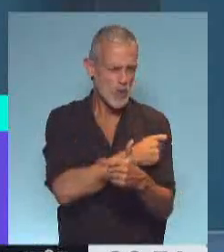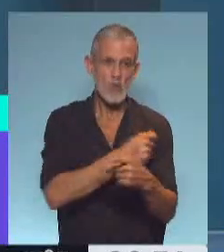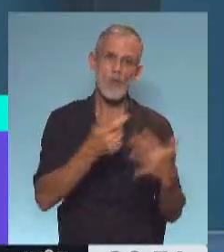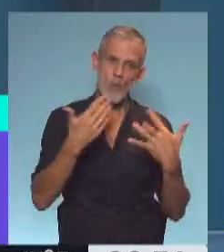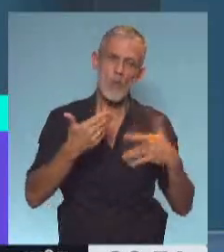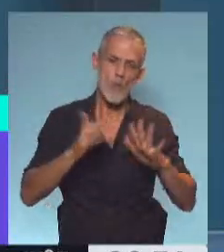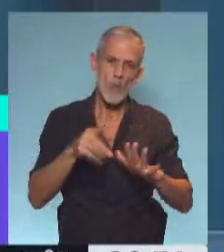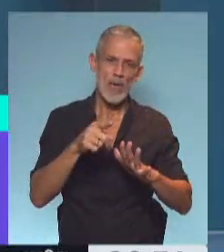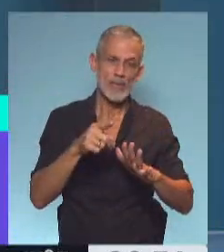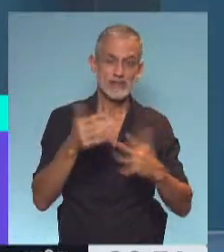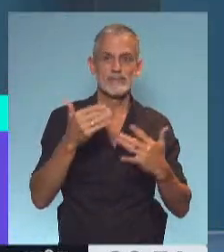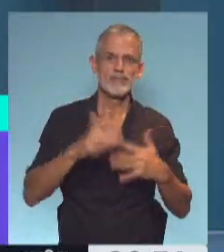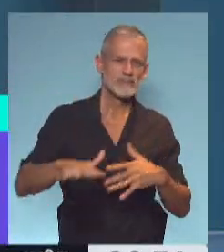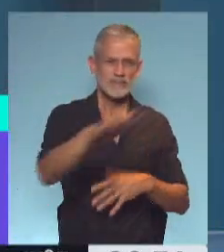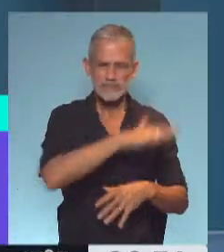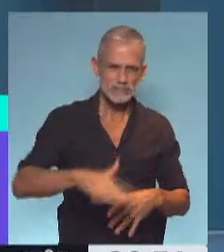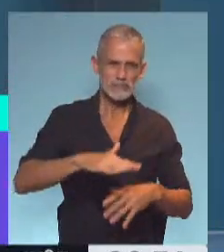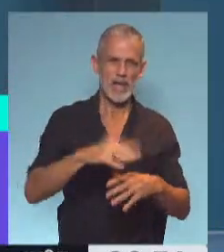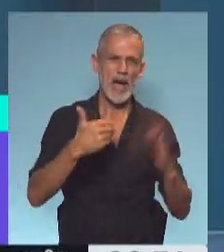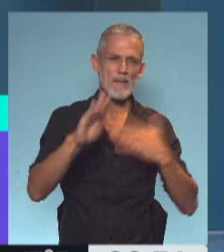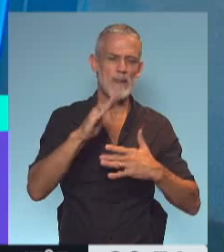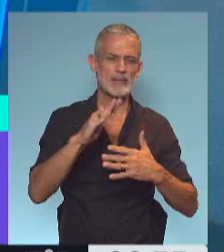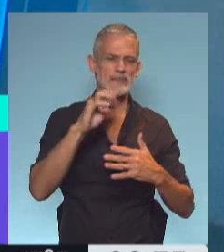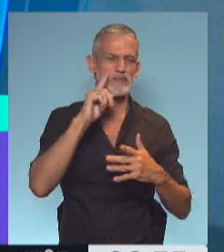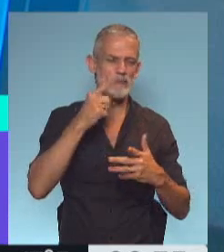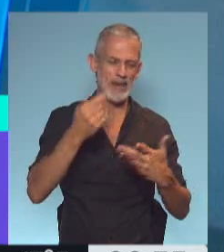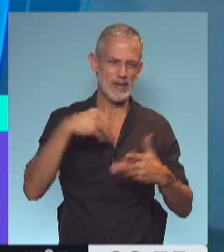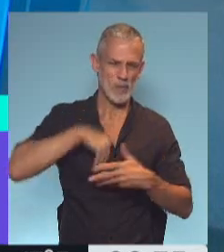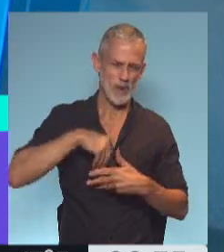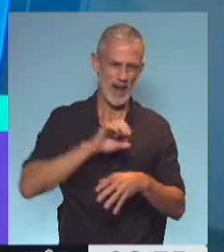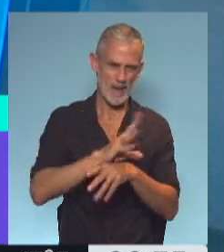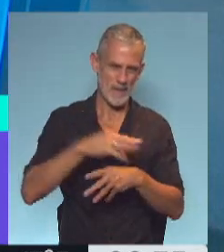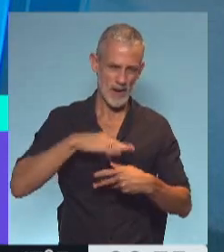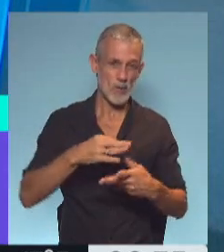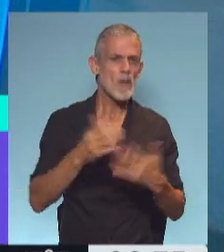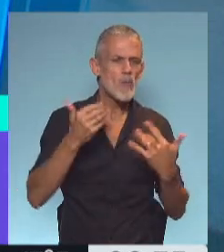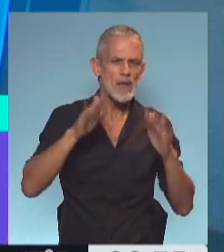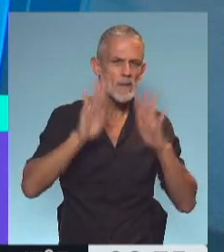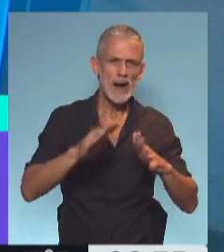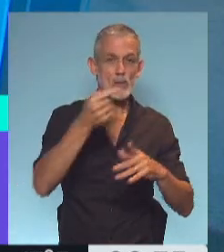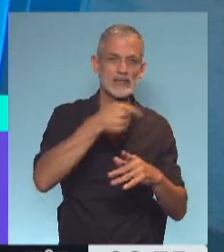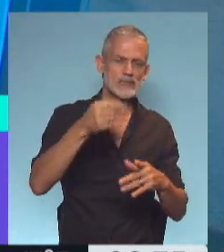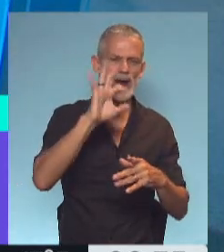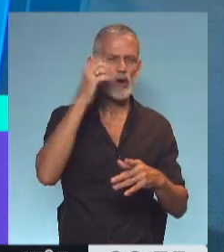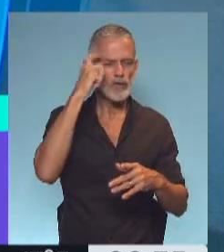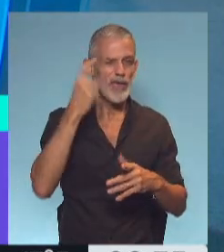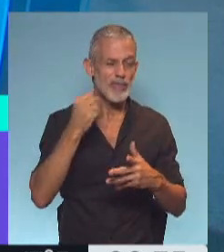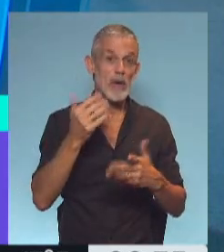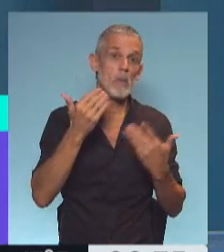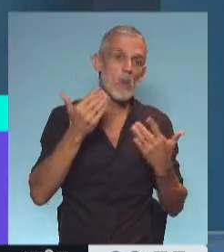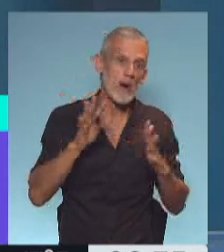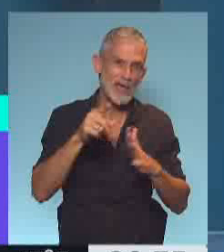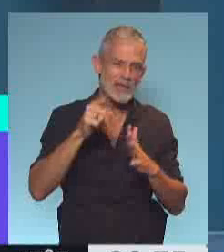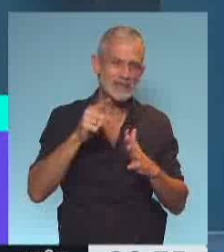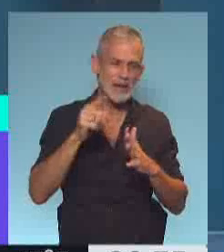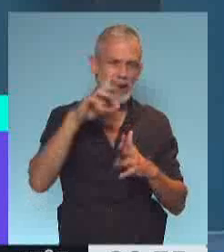quiere, a todos los que tienen mayor riesgo. ¿Habría que hacer eso? ¿Parar totalmente durante una semana, 10 días y darle tiempo al sistema de